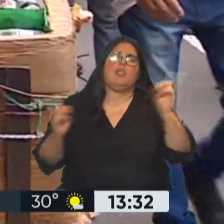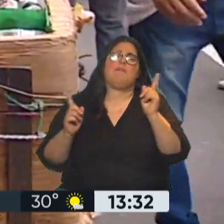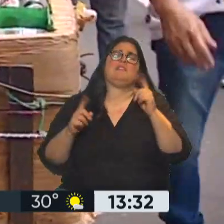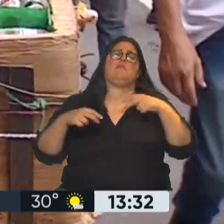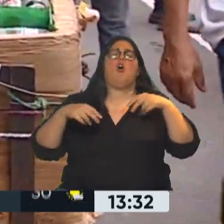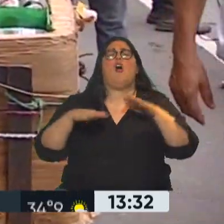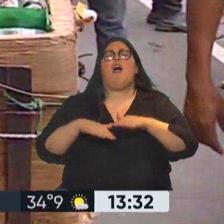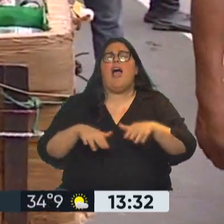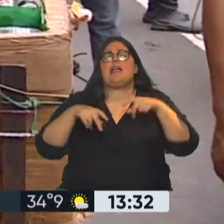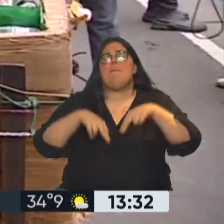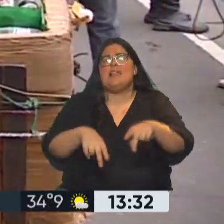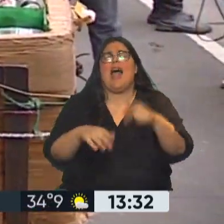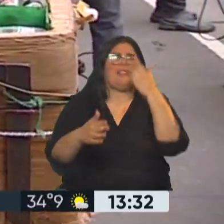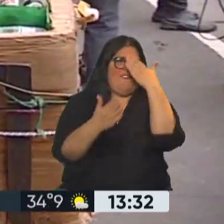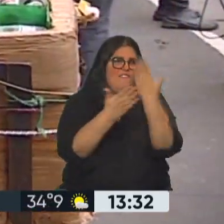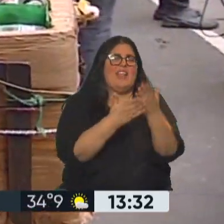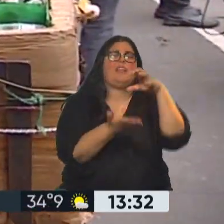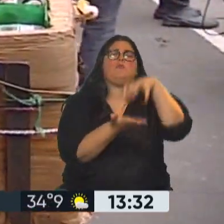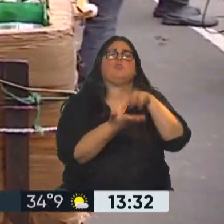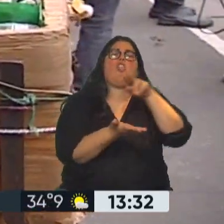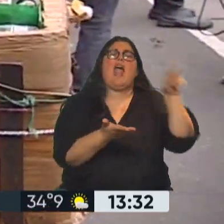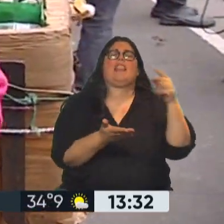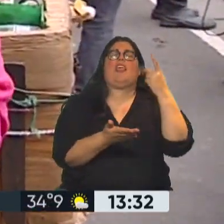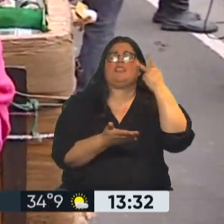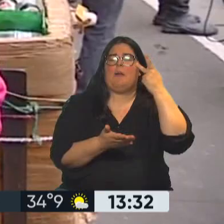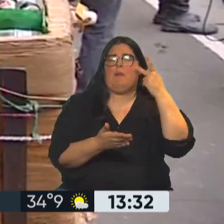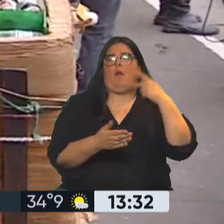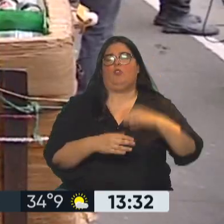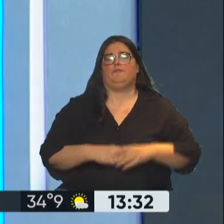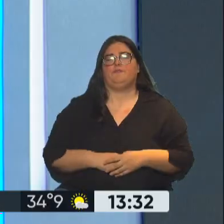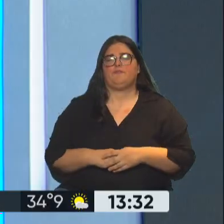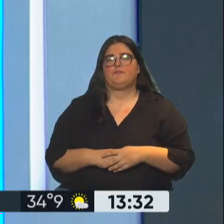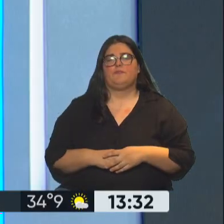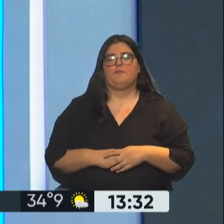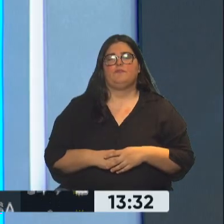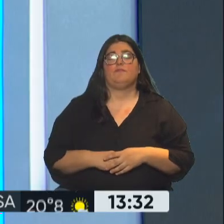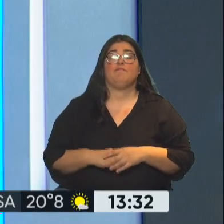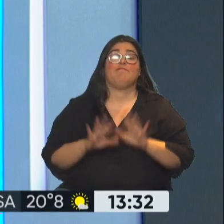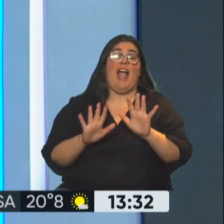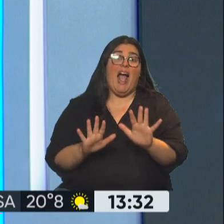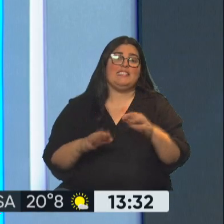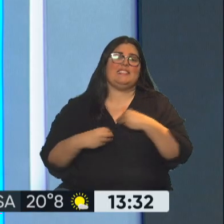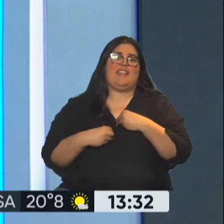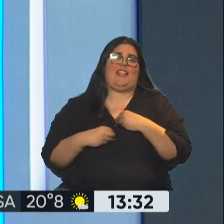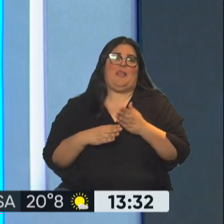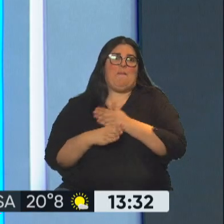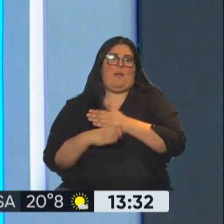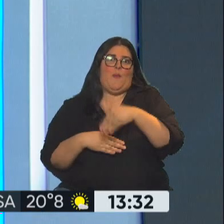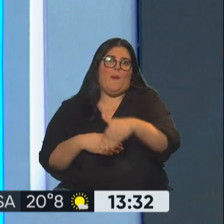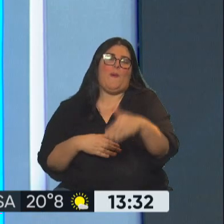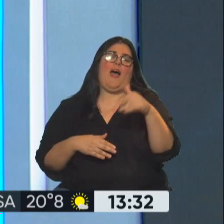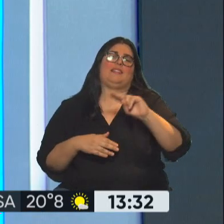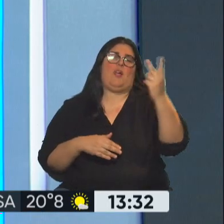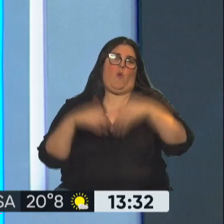las 16 frente al Museo de Arte de San Pablo se va a estar llevando adelante. Y así se vive en las horas previas a esta segunda